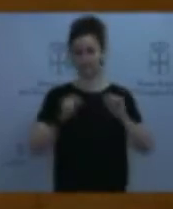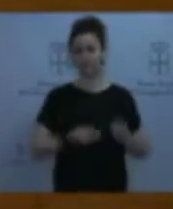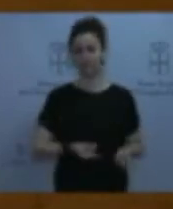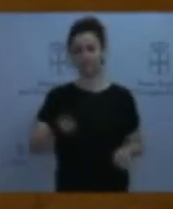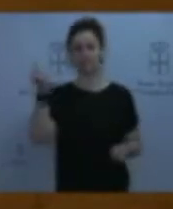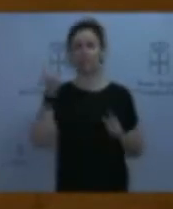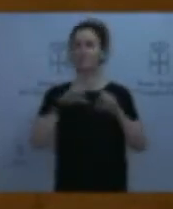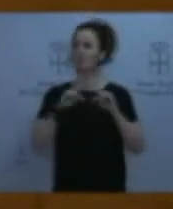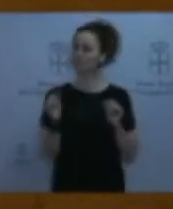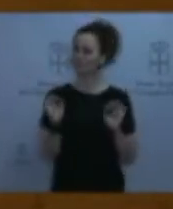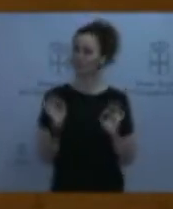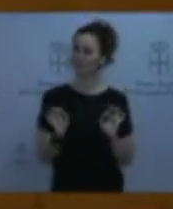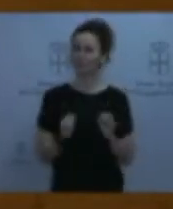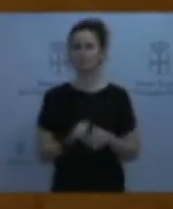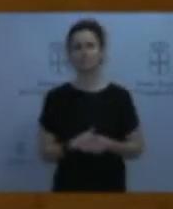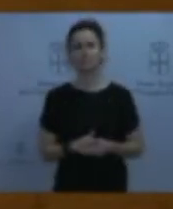fuera de Asturias.